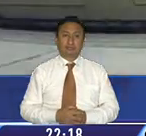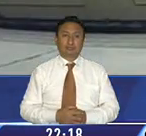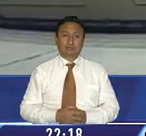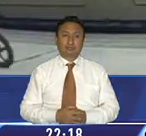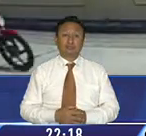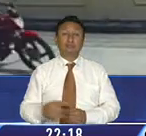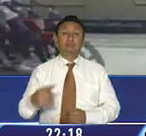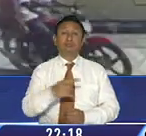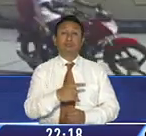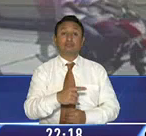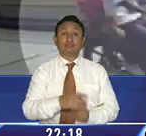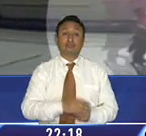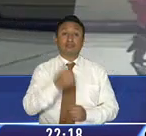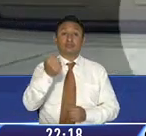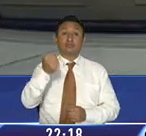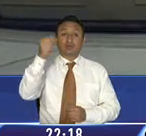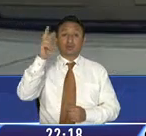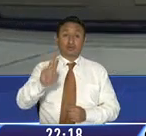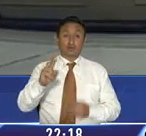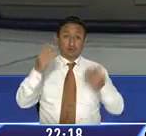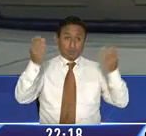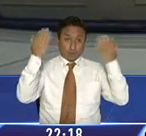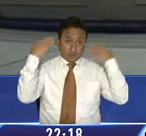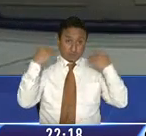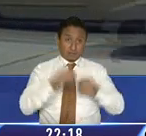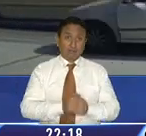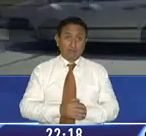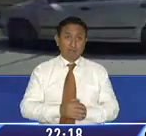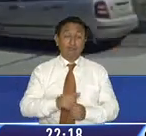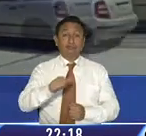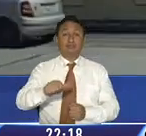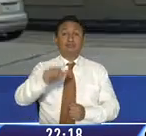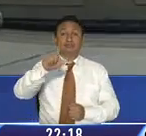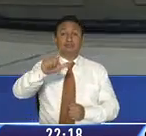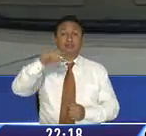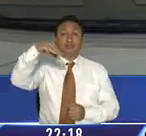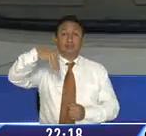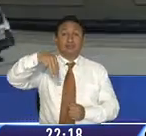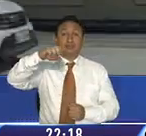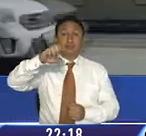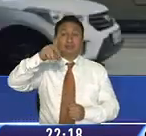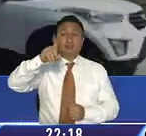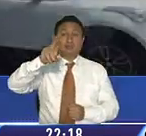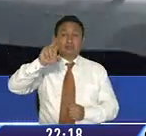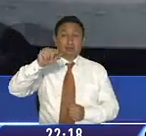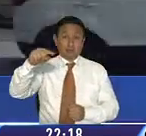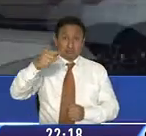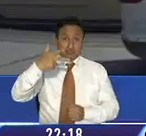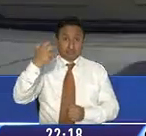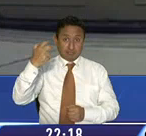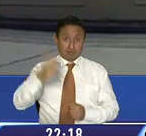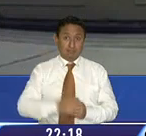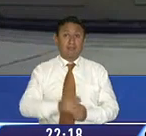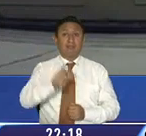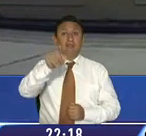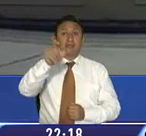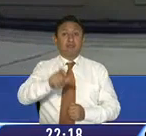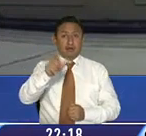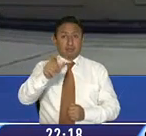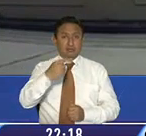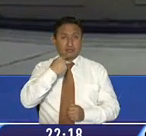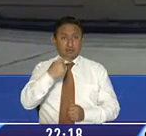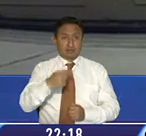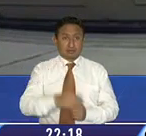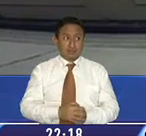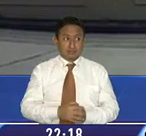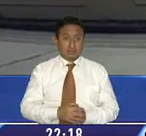Esto sucedió en el sur de Guayaquil, específicamente en la ciudadela Los Almendros. El robo quedó grabado. Moradores del sector aseguran que